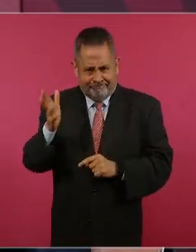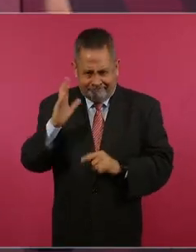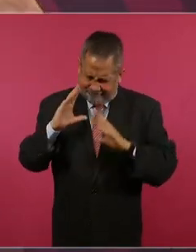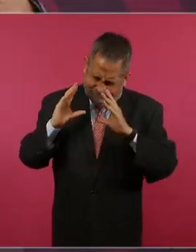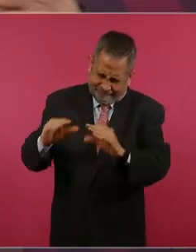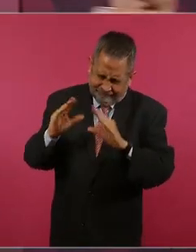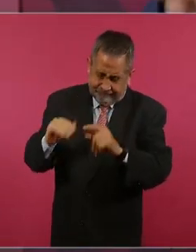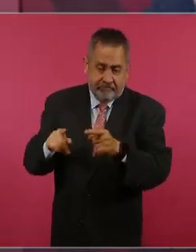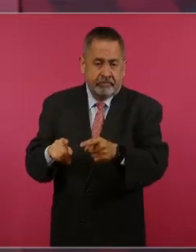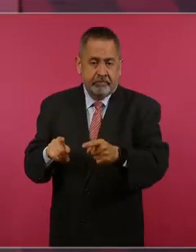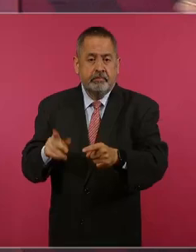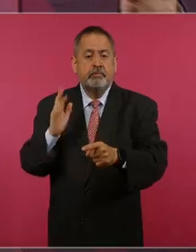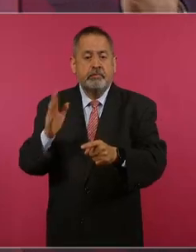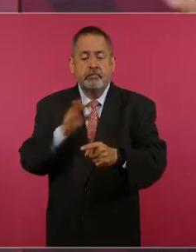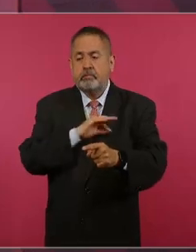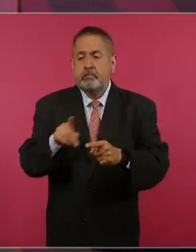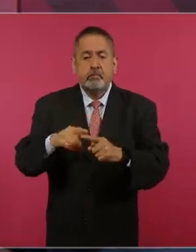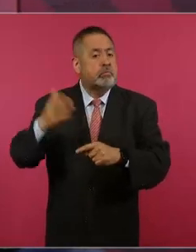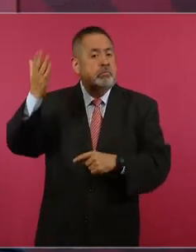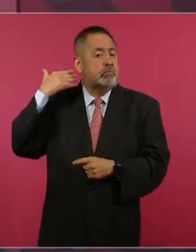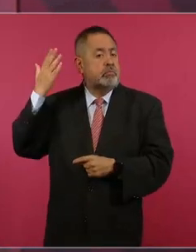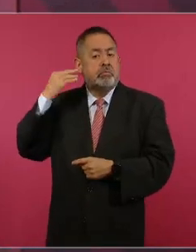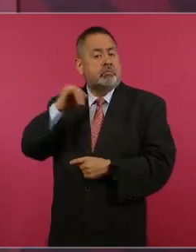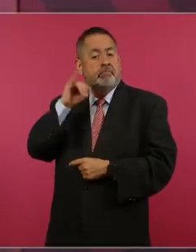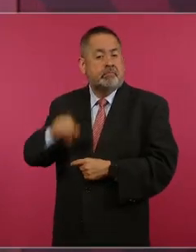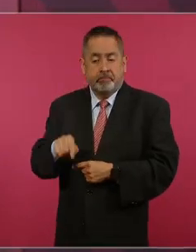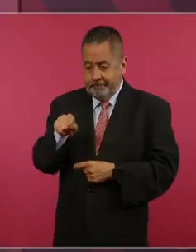que tiene ya, como nunca,